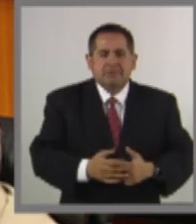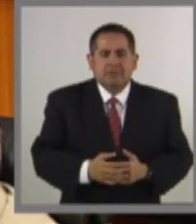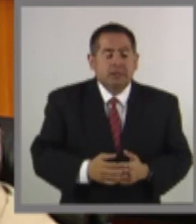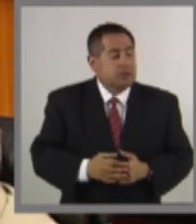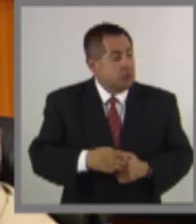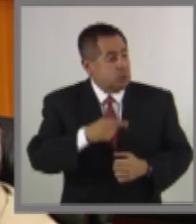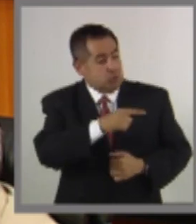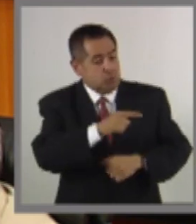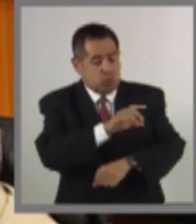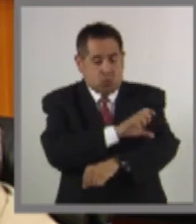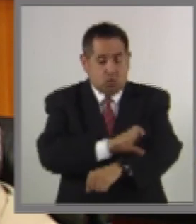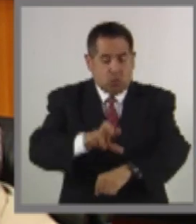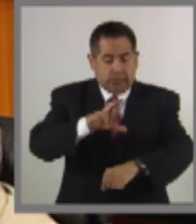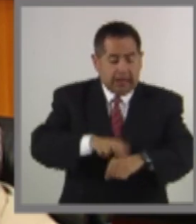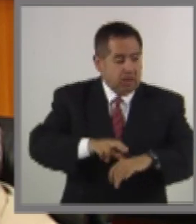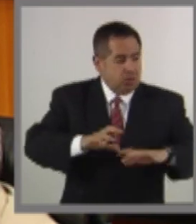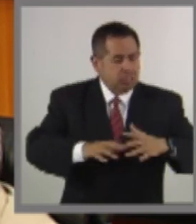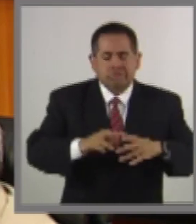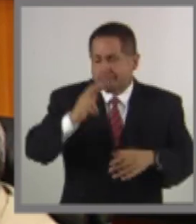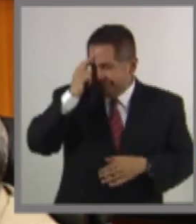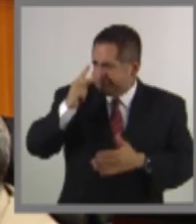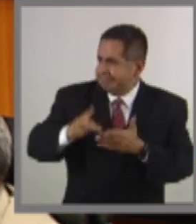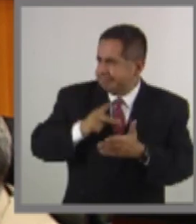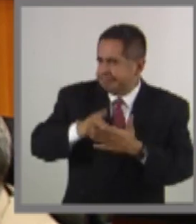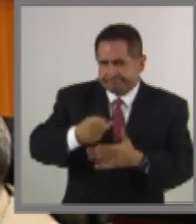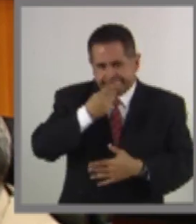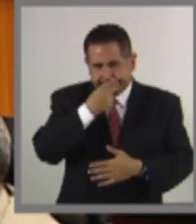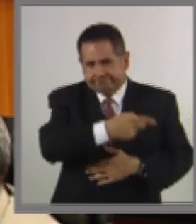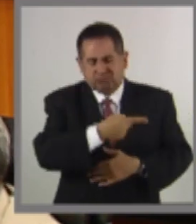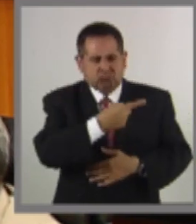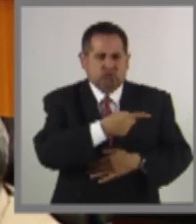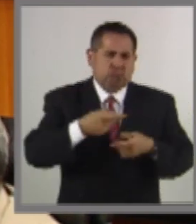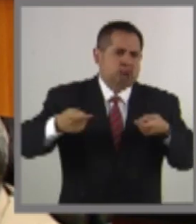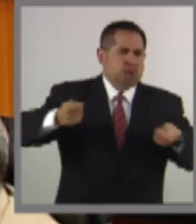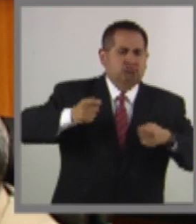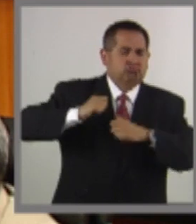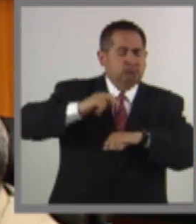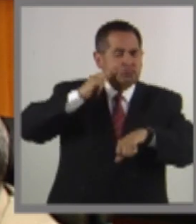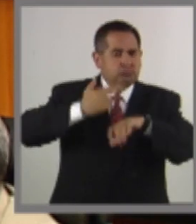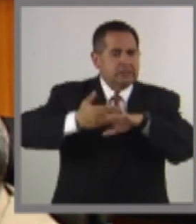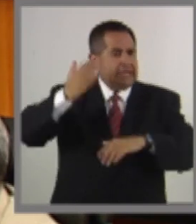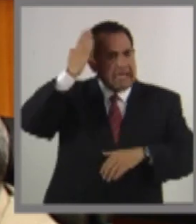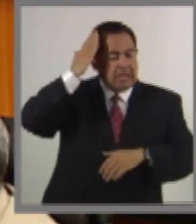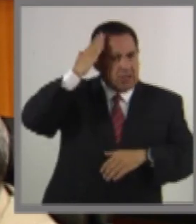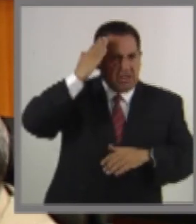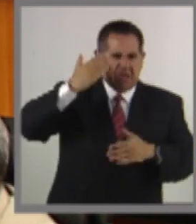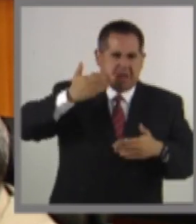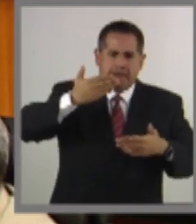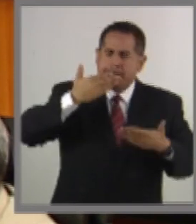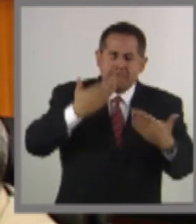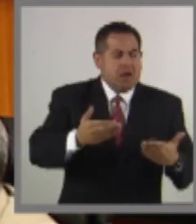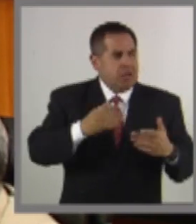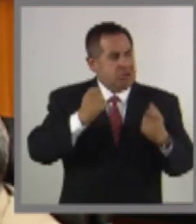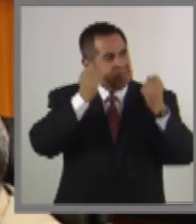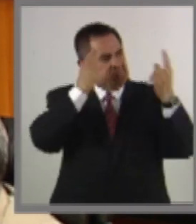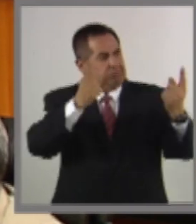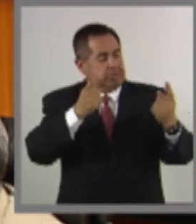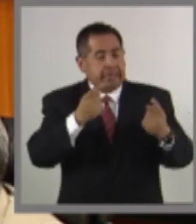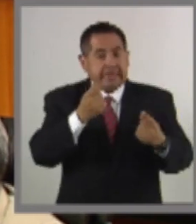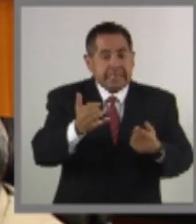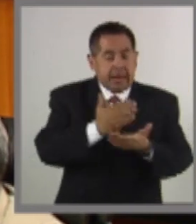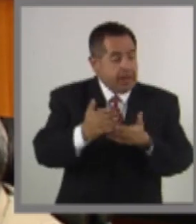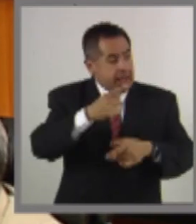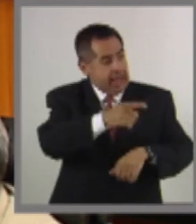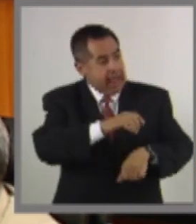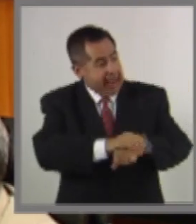como coordinador, lo reitero, ejerciste un liderazgo que todos te reconocemos. Y como amigo,